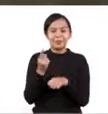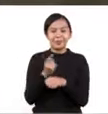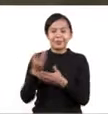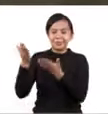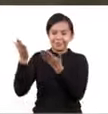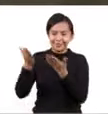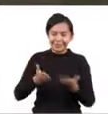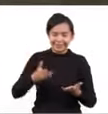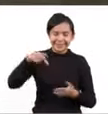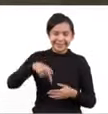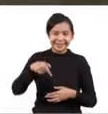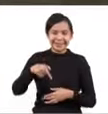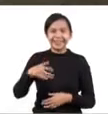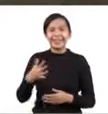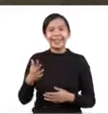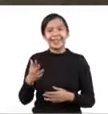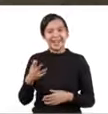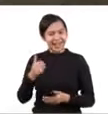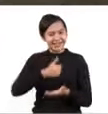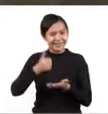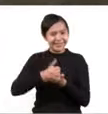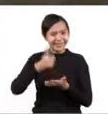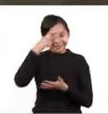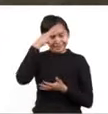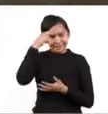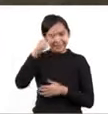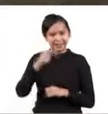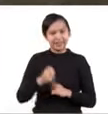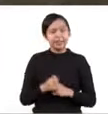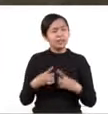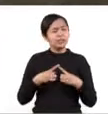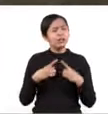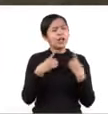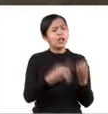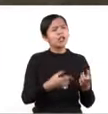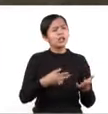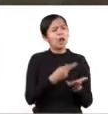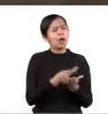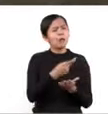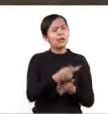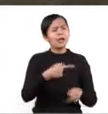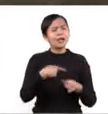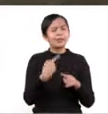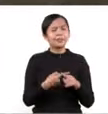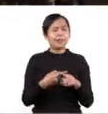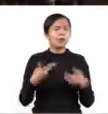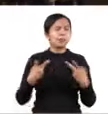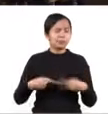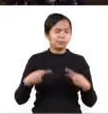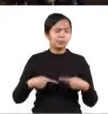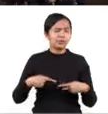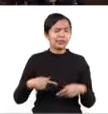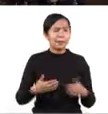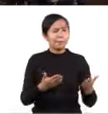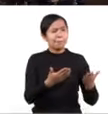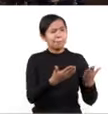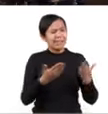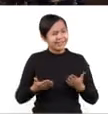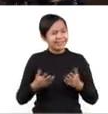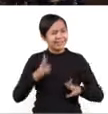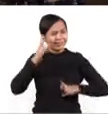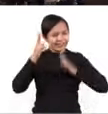este recibimiento que lo damos a personas en particular, que es huésped